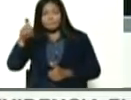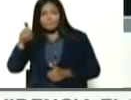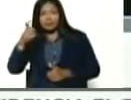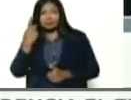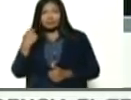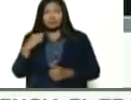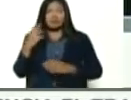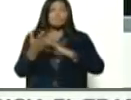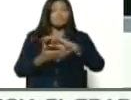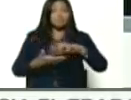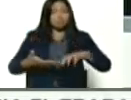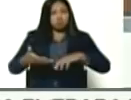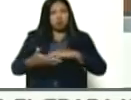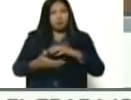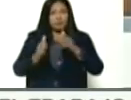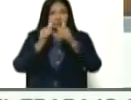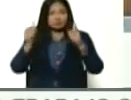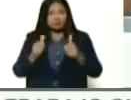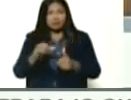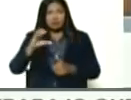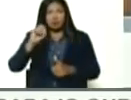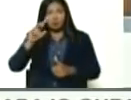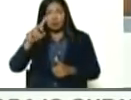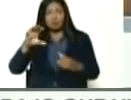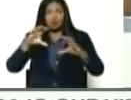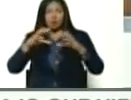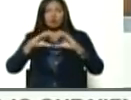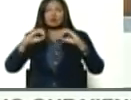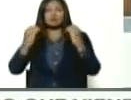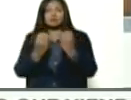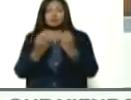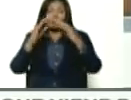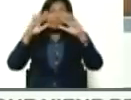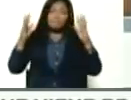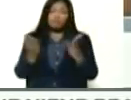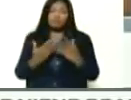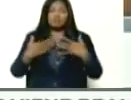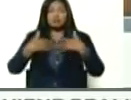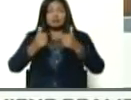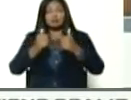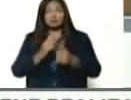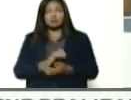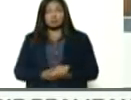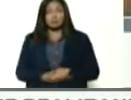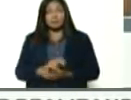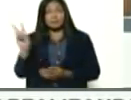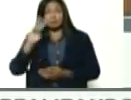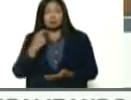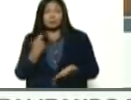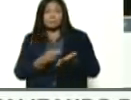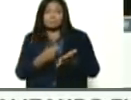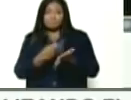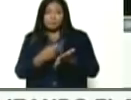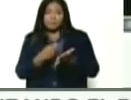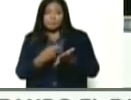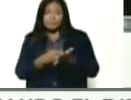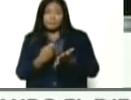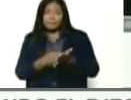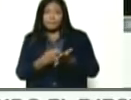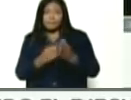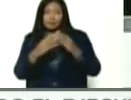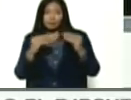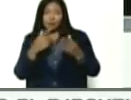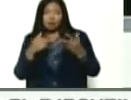tenido problemas sistema cobas de la organización mundial de la salud de la onu venezuela pago mira ping ping